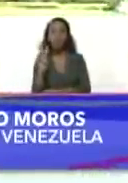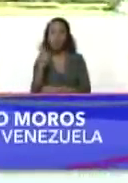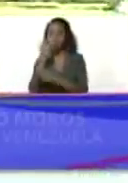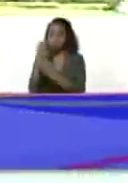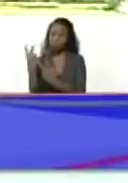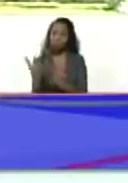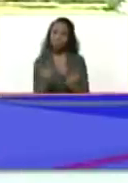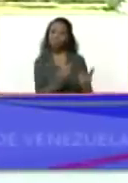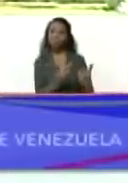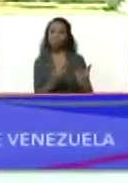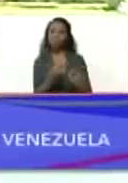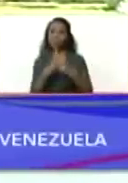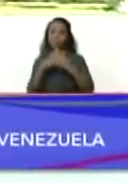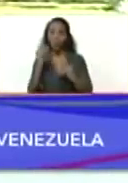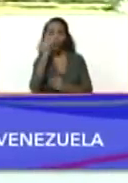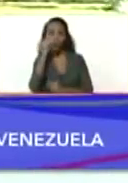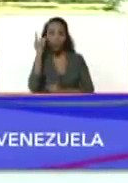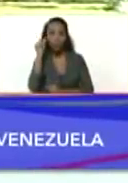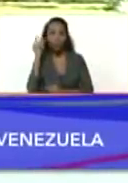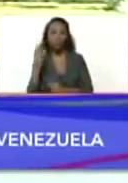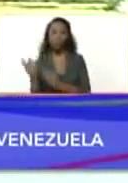Bienvenidos y bienvenidas,